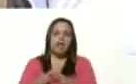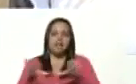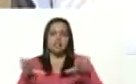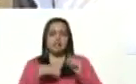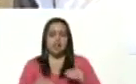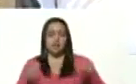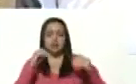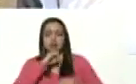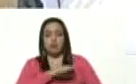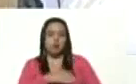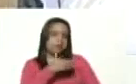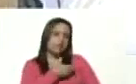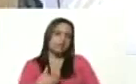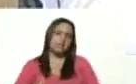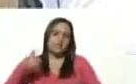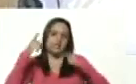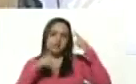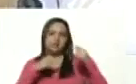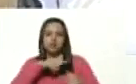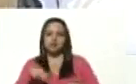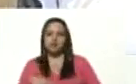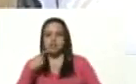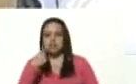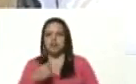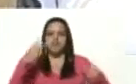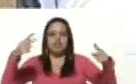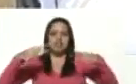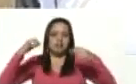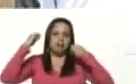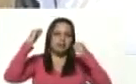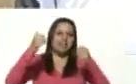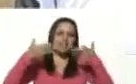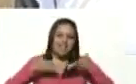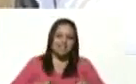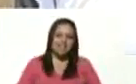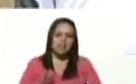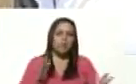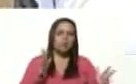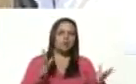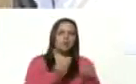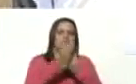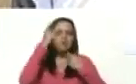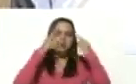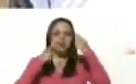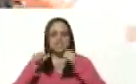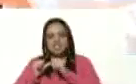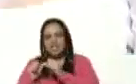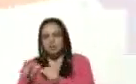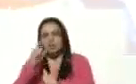Nosotros decimos, viviremos y venceremos, comandante. Nacimos con Chávez y seguimos con Nicolás.